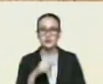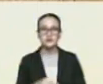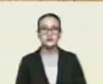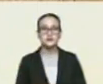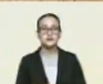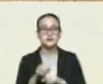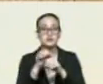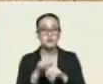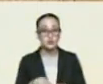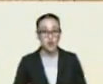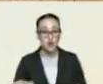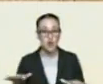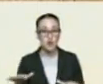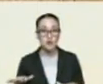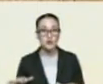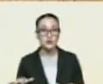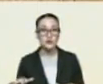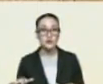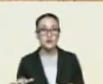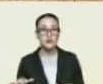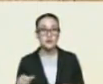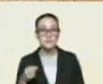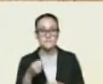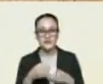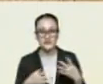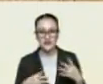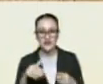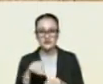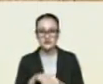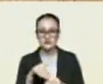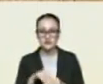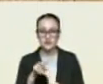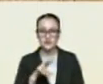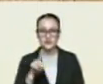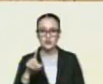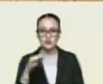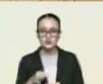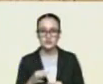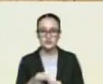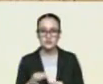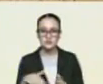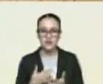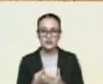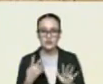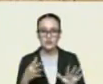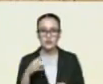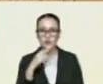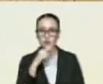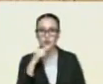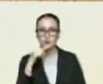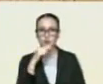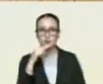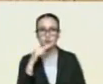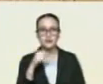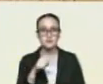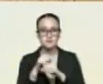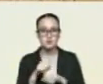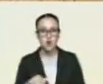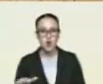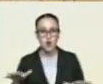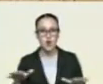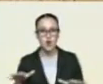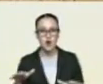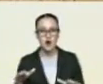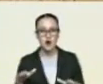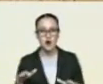El despliegue lineal del material electoral desde el 21 de septiembre al 9 de octubre. El despliegue lineal